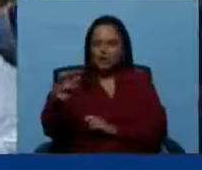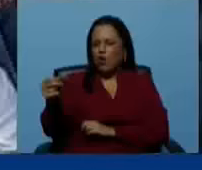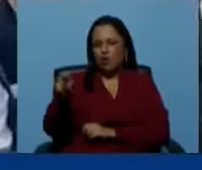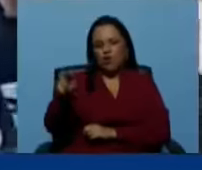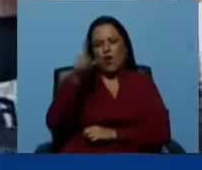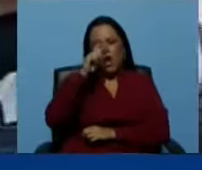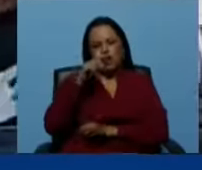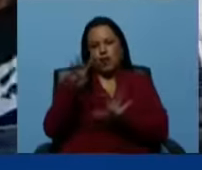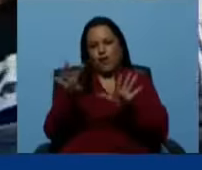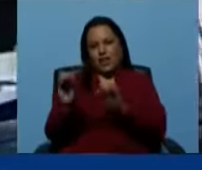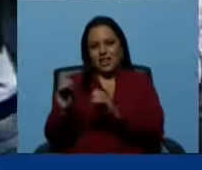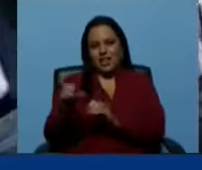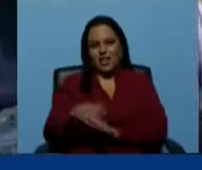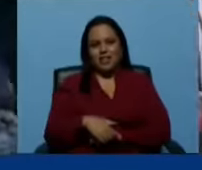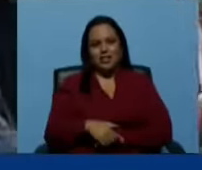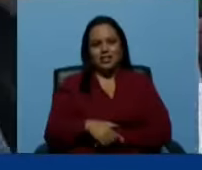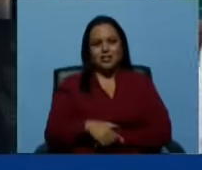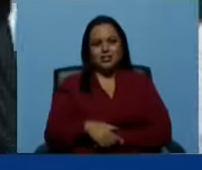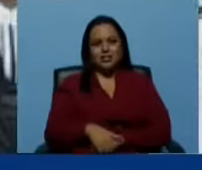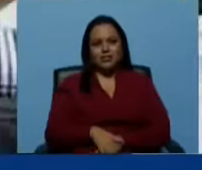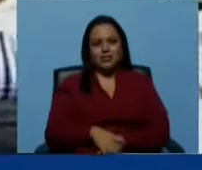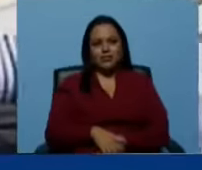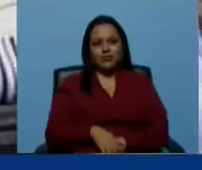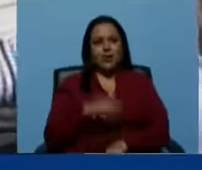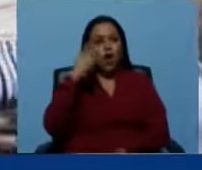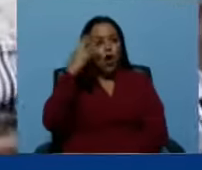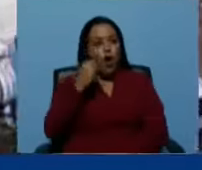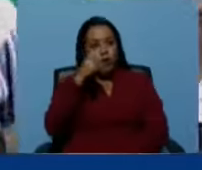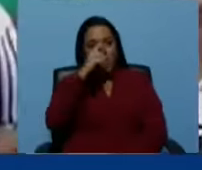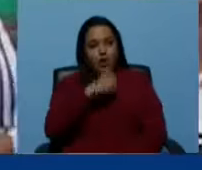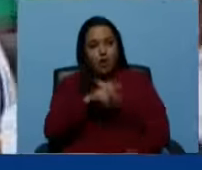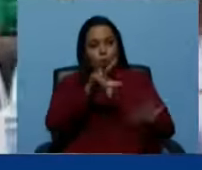90. Jóvenes en los 80.